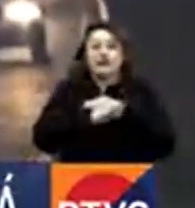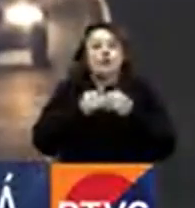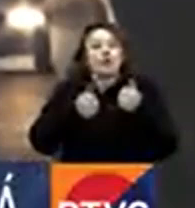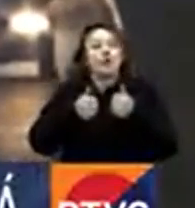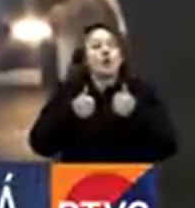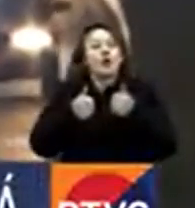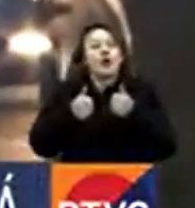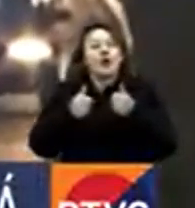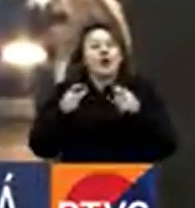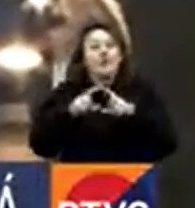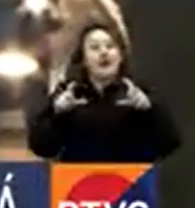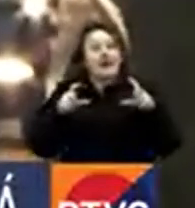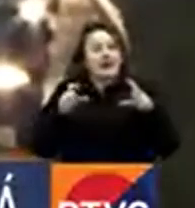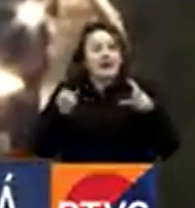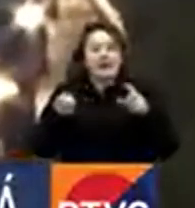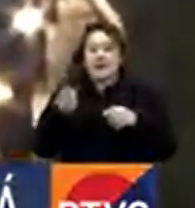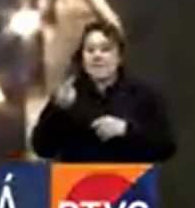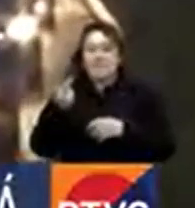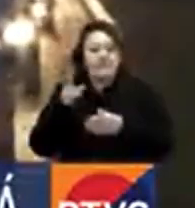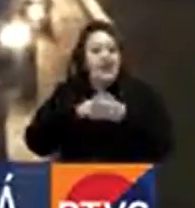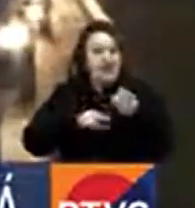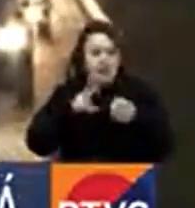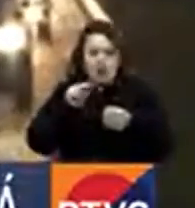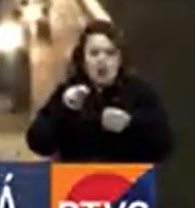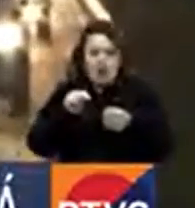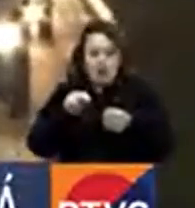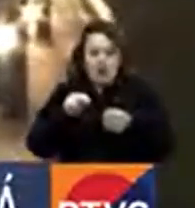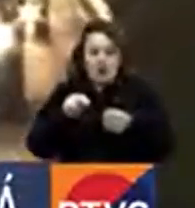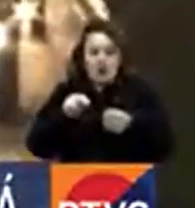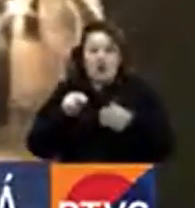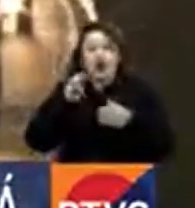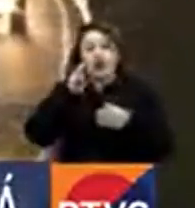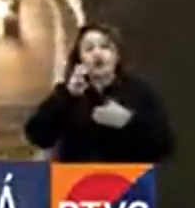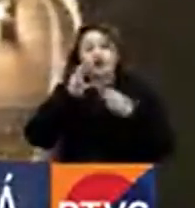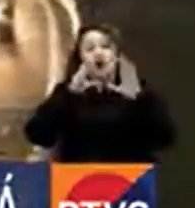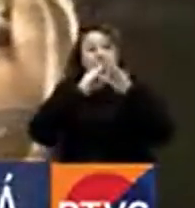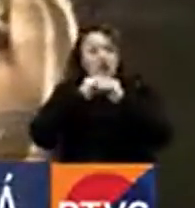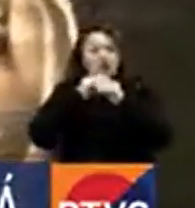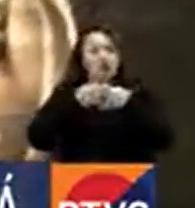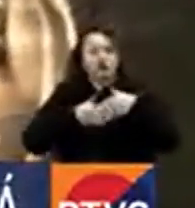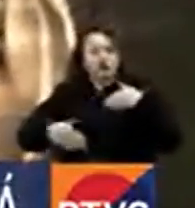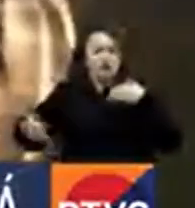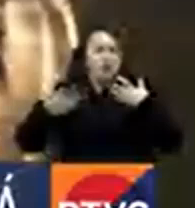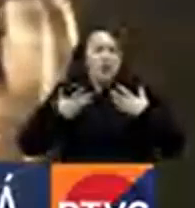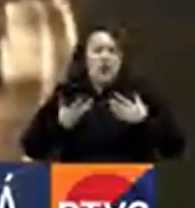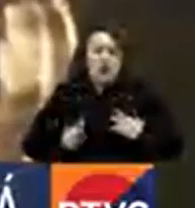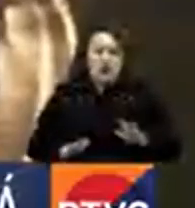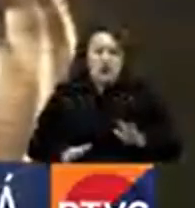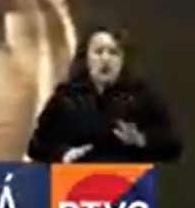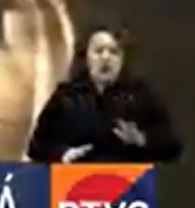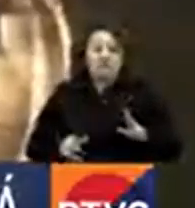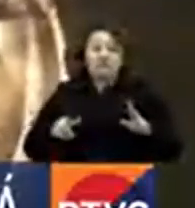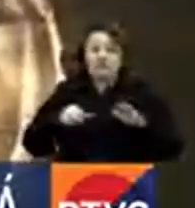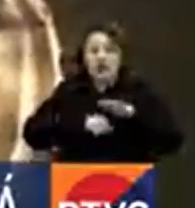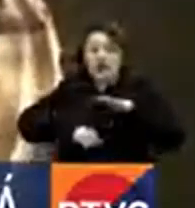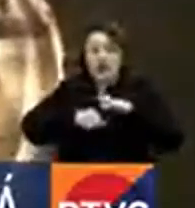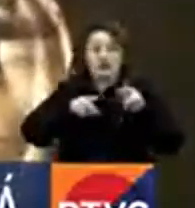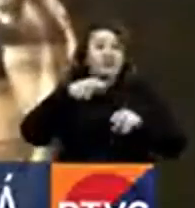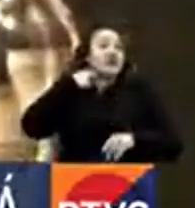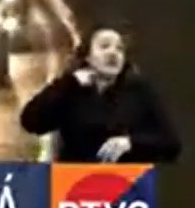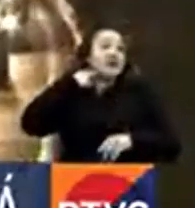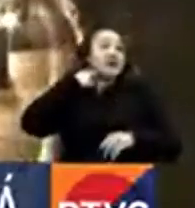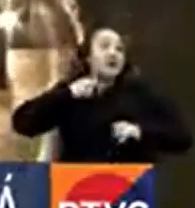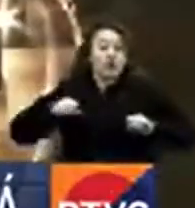en placa impar. De las 8 en adelante pueden ingresar todos los vehículos sin ninguna restricción. Y en esta vía también, Girardot Bogotá